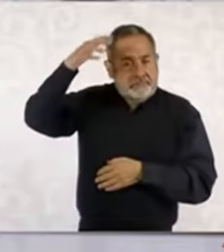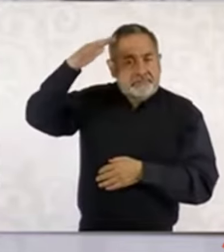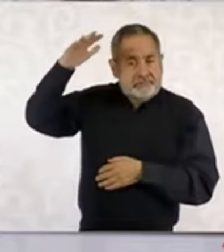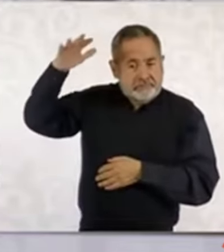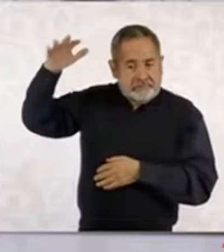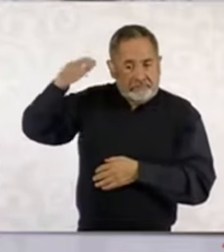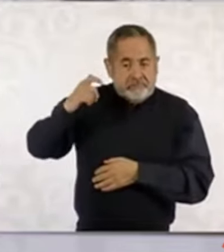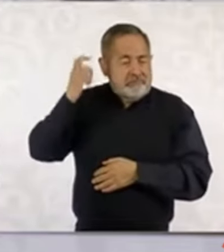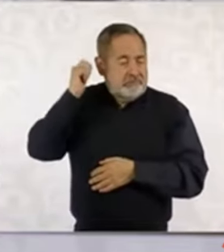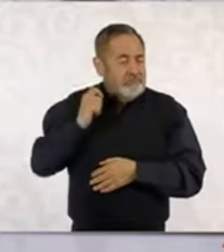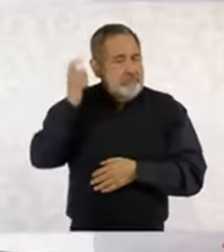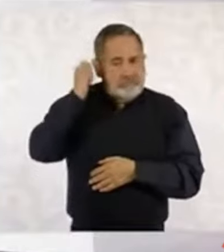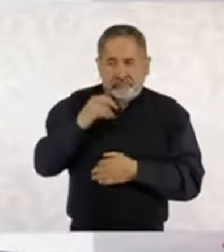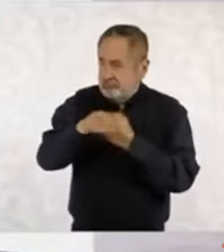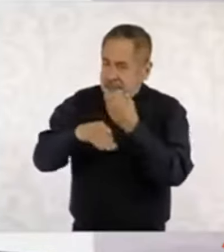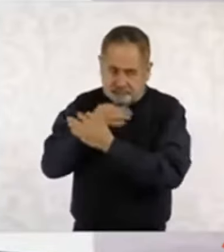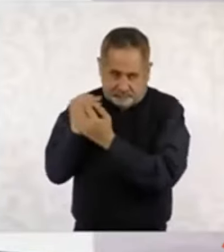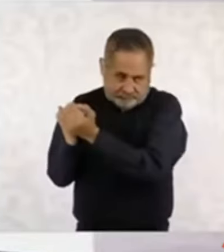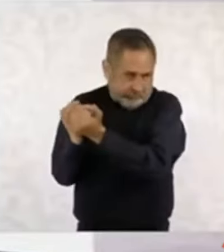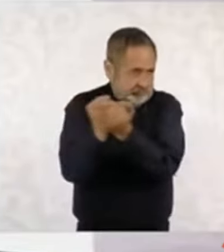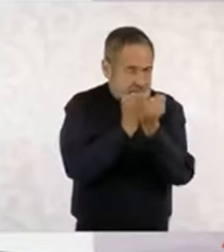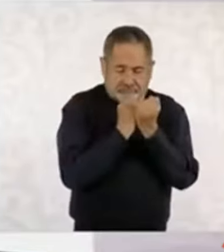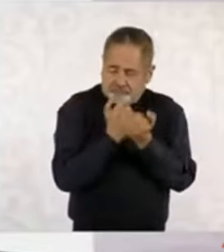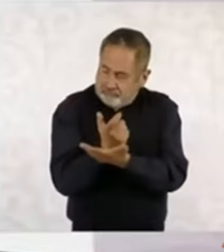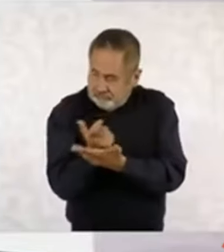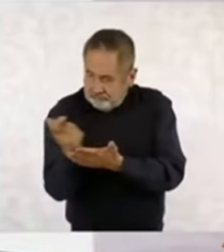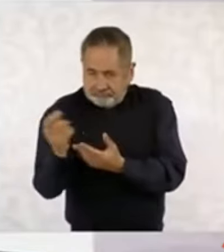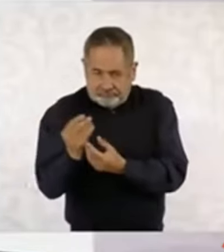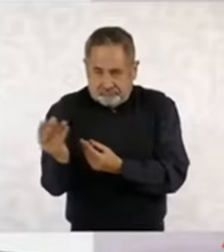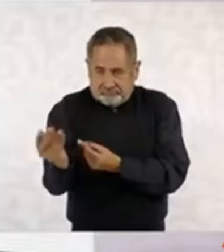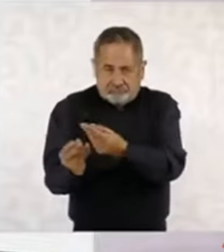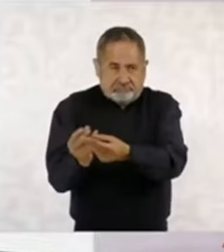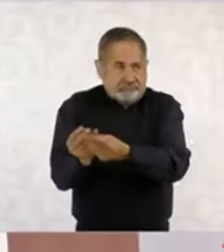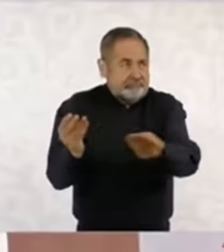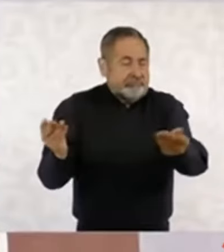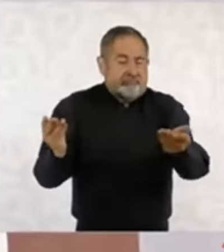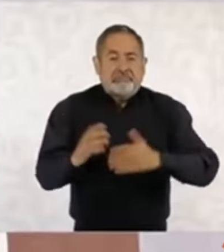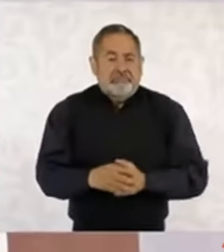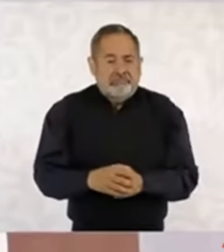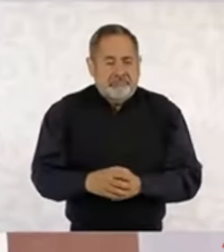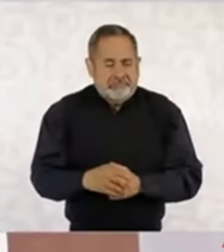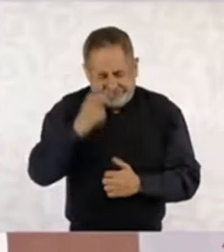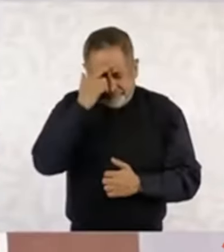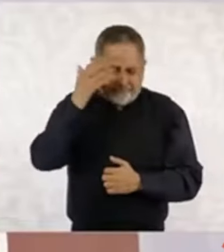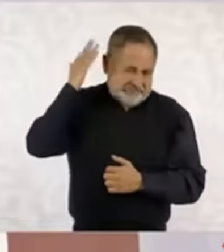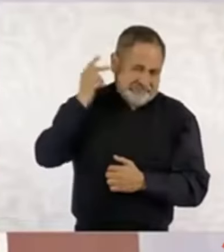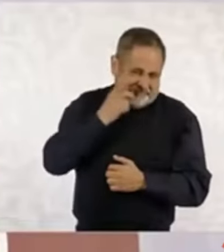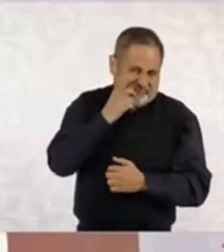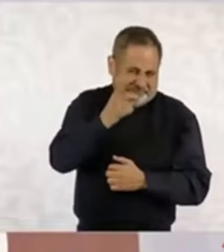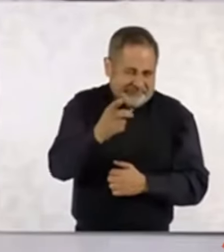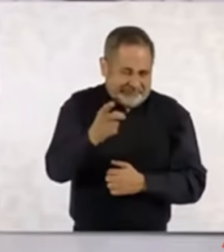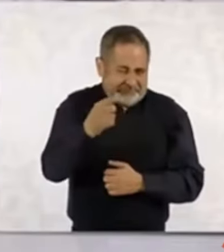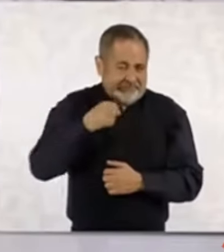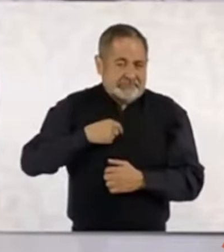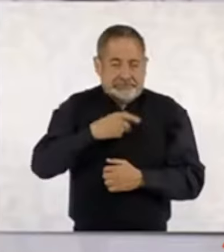pensión universal. Decía yo que les platiqué una vez que en campaña